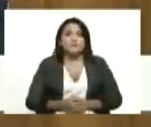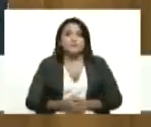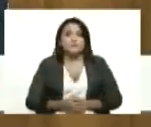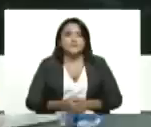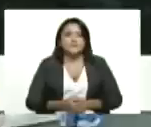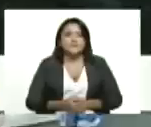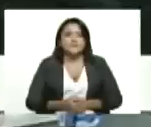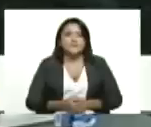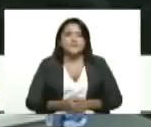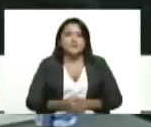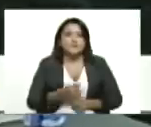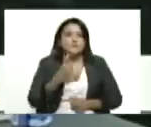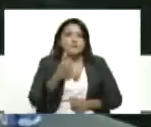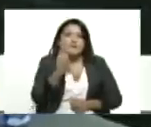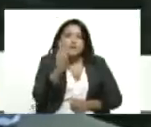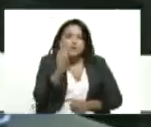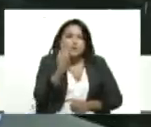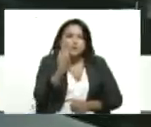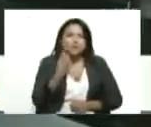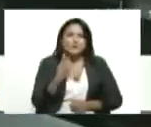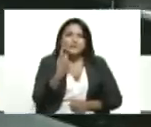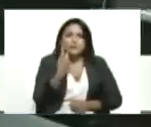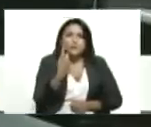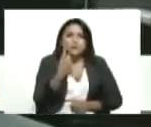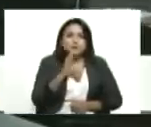Me falta este detallito nada más.